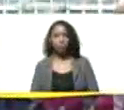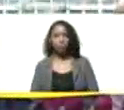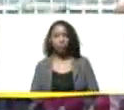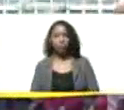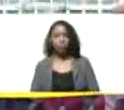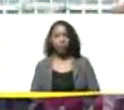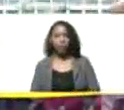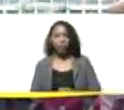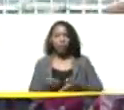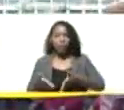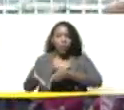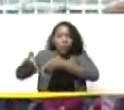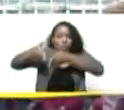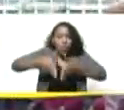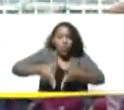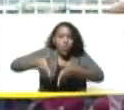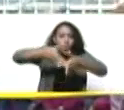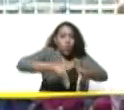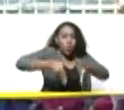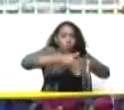fosas comunes en los cementerios,